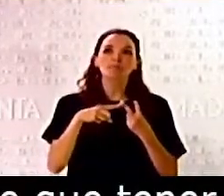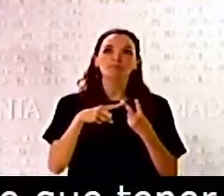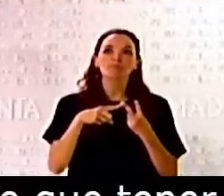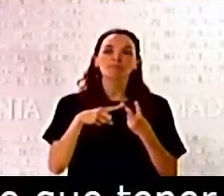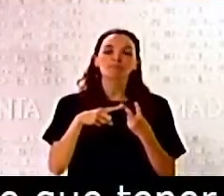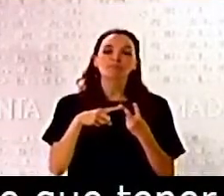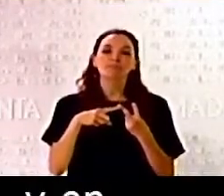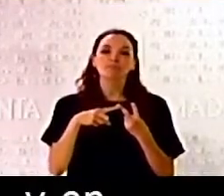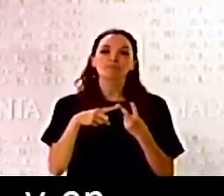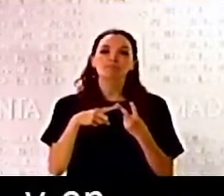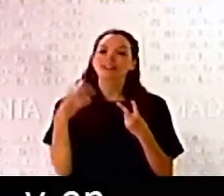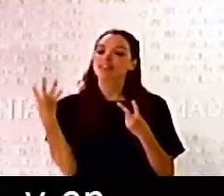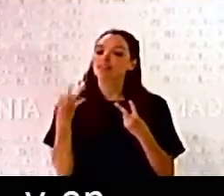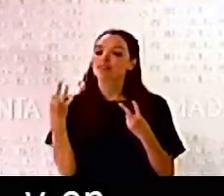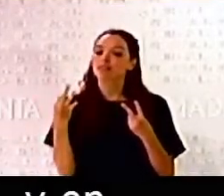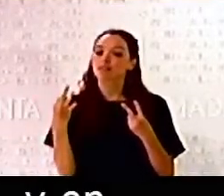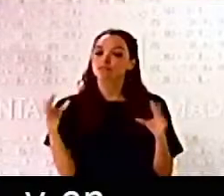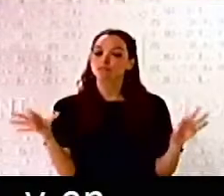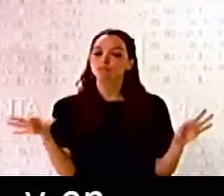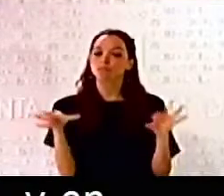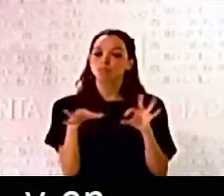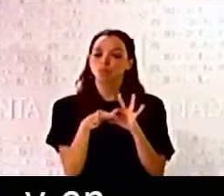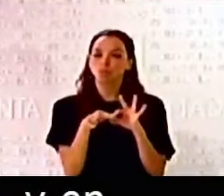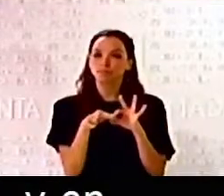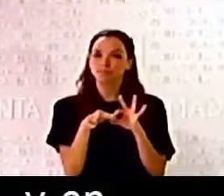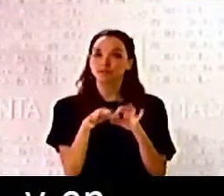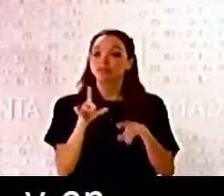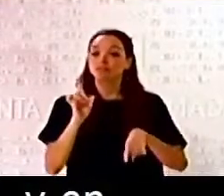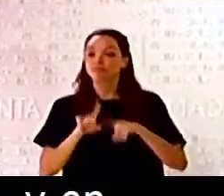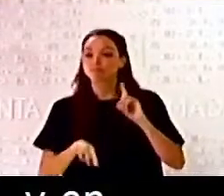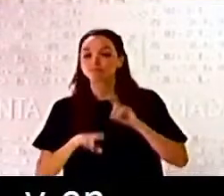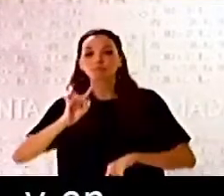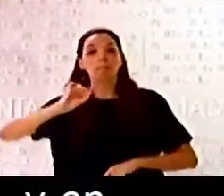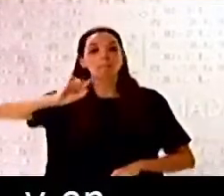estar ajustado al nivel de alerta